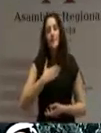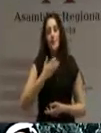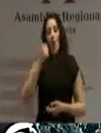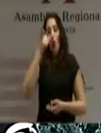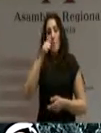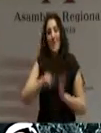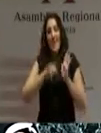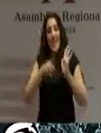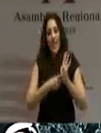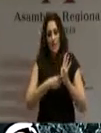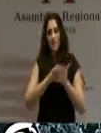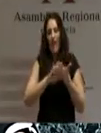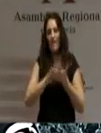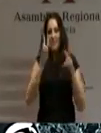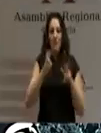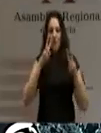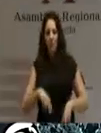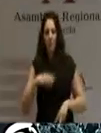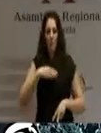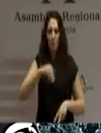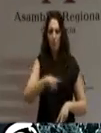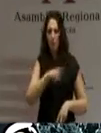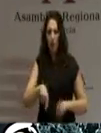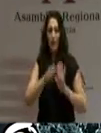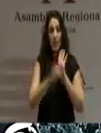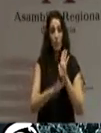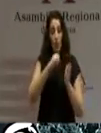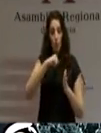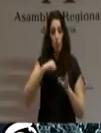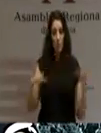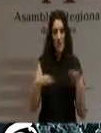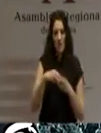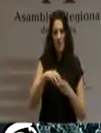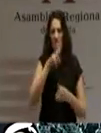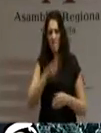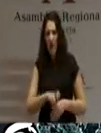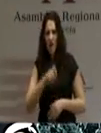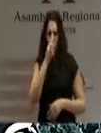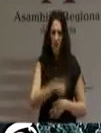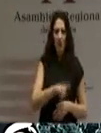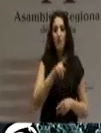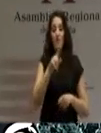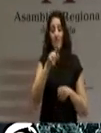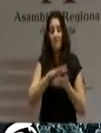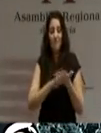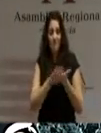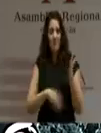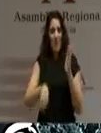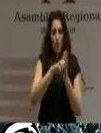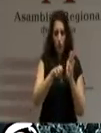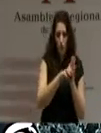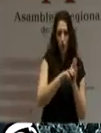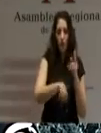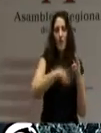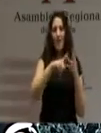de legitimidad, que ponga en cuestión el Estatuto de Autonomía, que ponga en cuestión la Constitución, que ponga en cuestión la